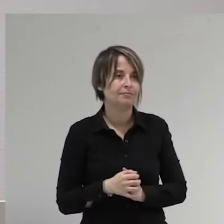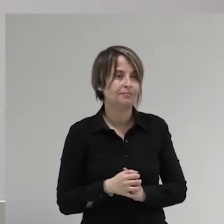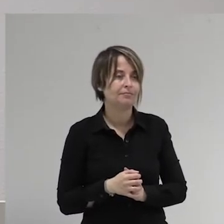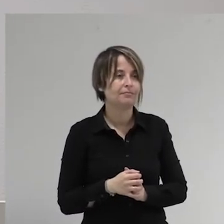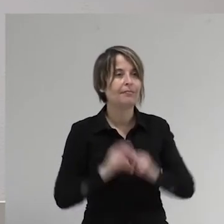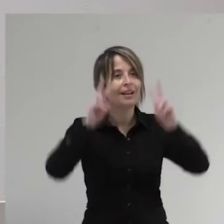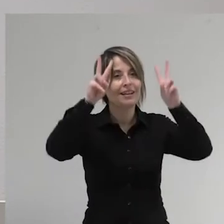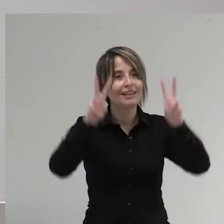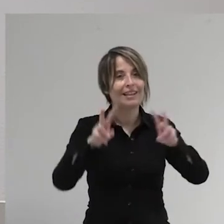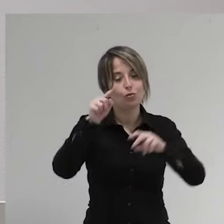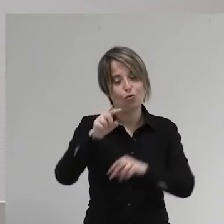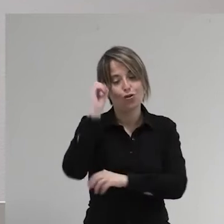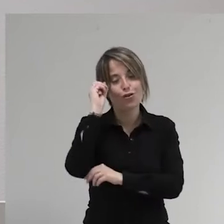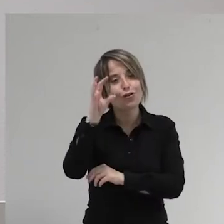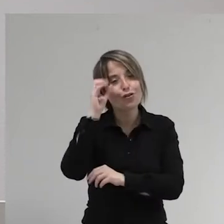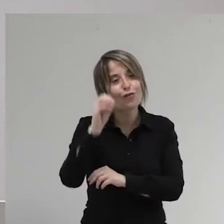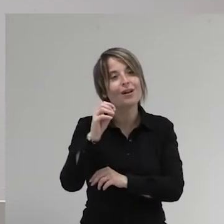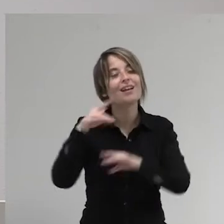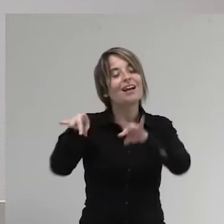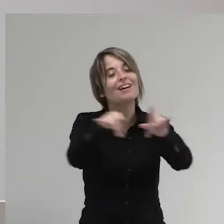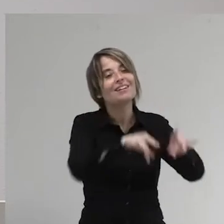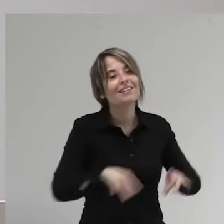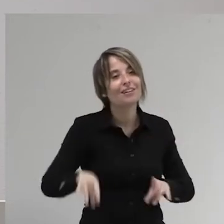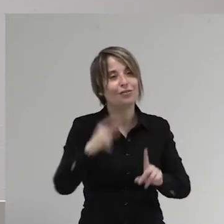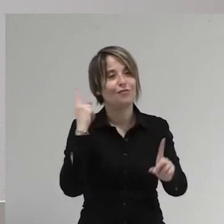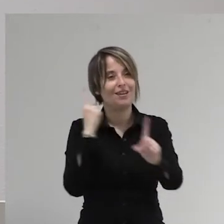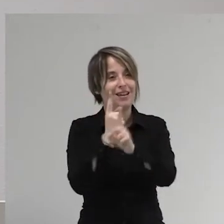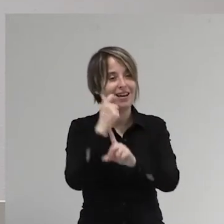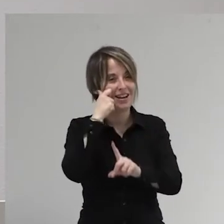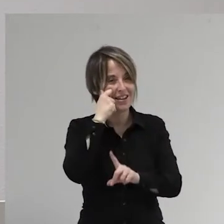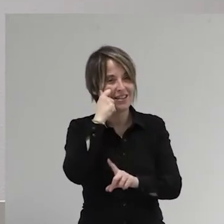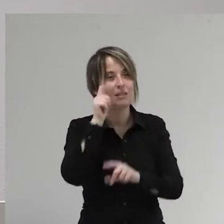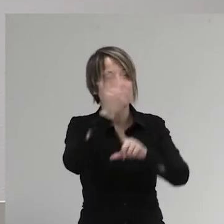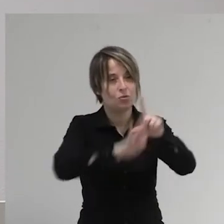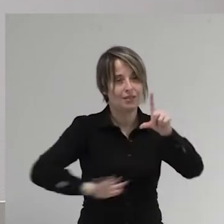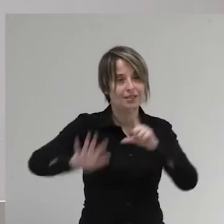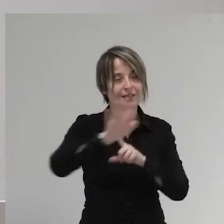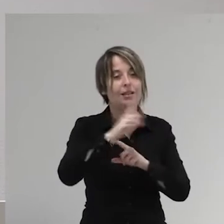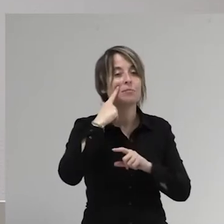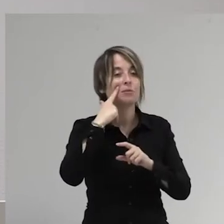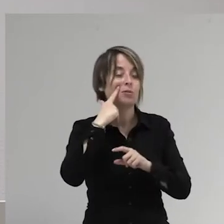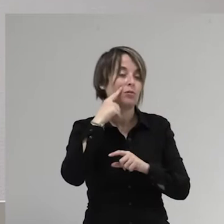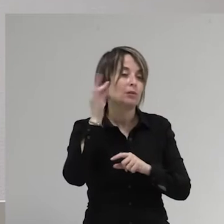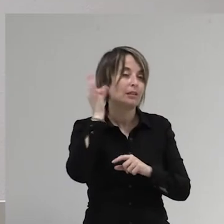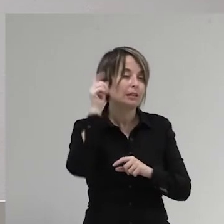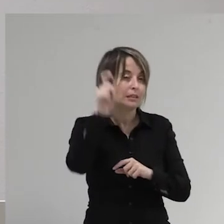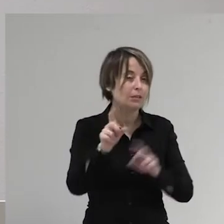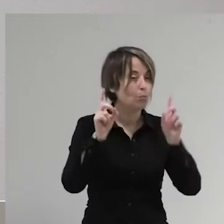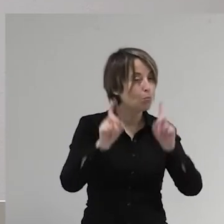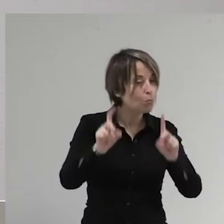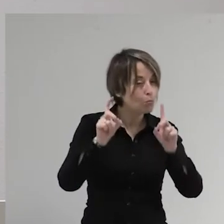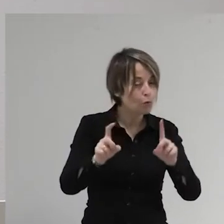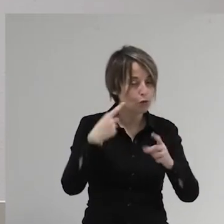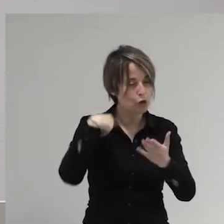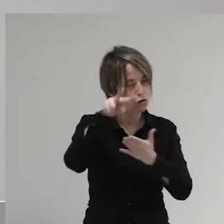He titulado la sesión Geografías del racismo de Estado porque Ruth Gilmore, que es una geógrafa, una profesora que yo